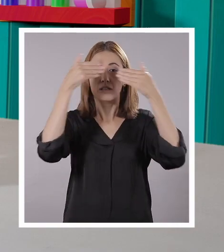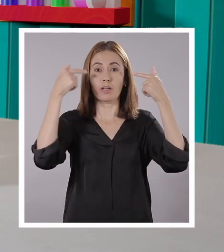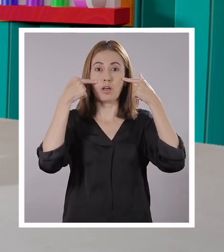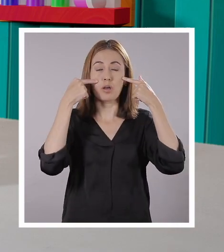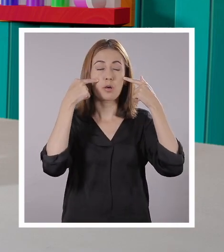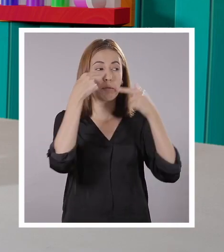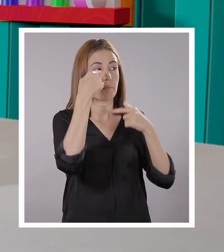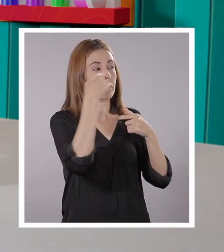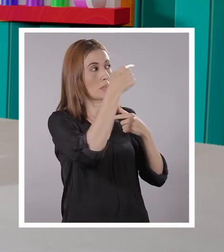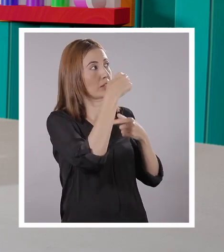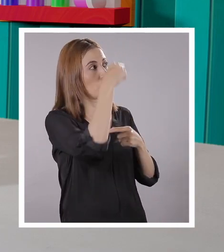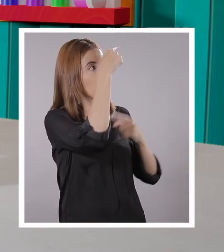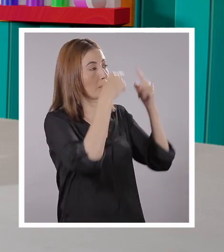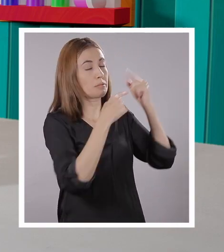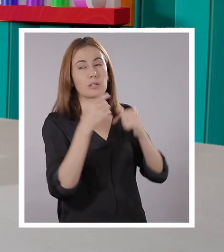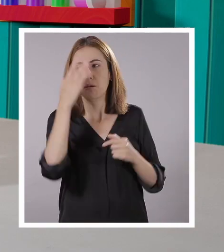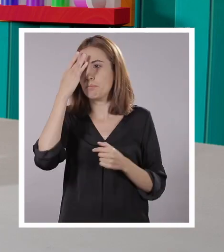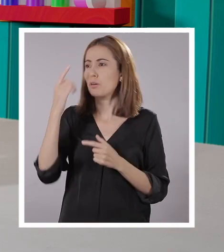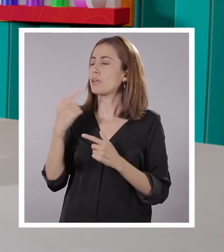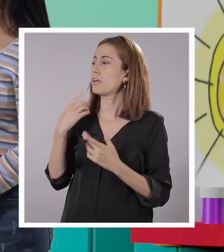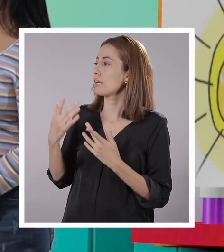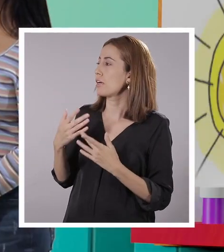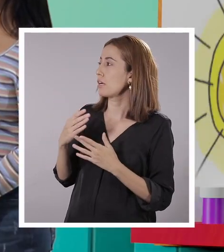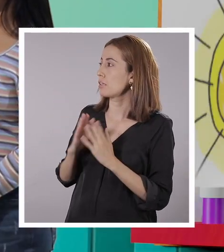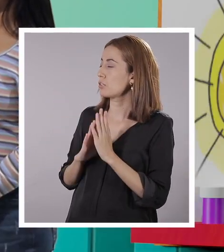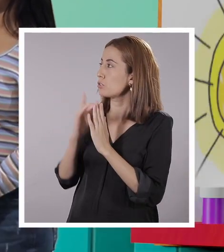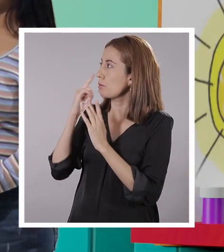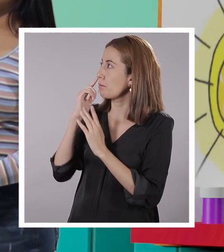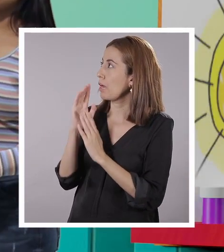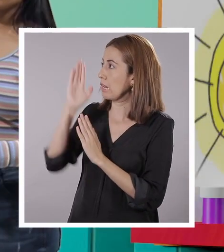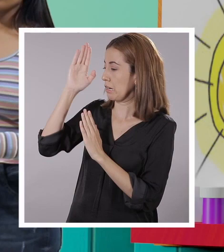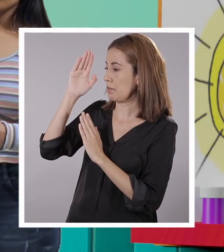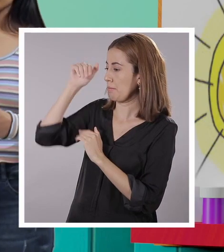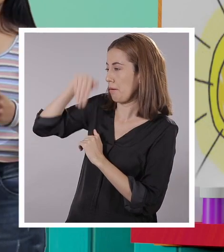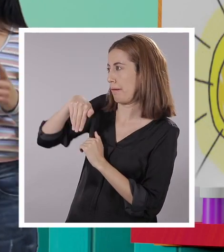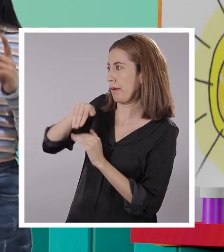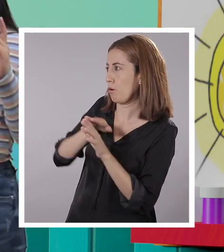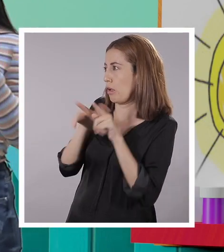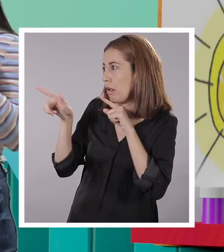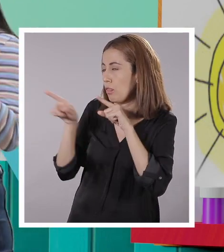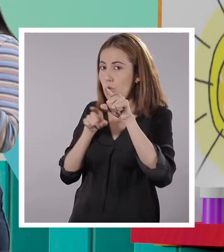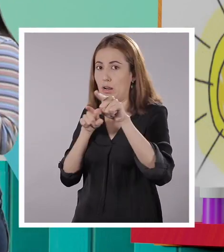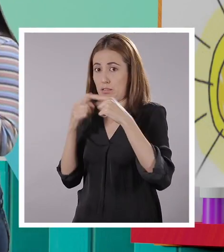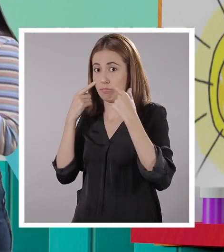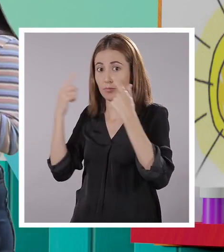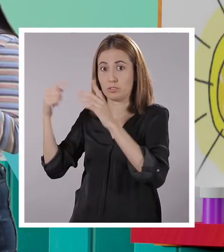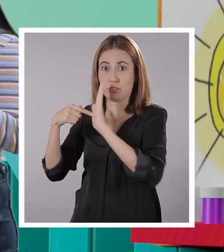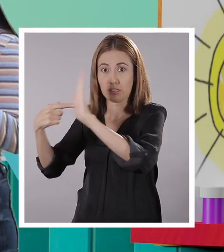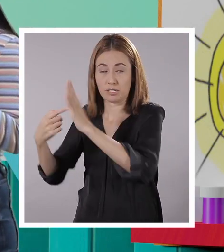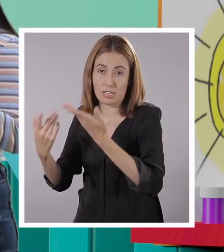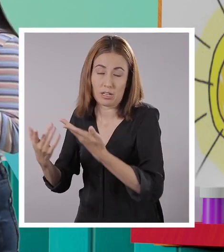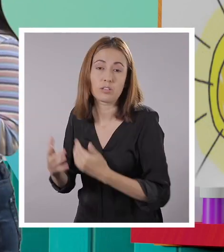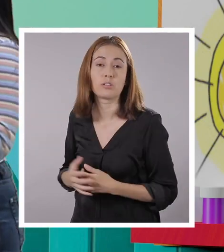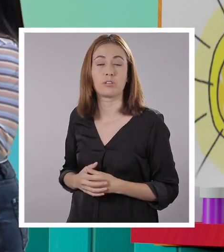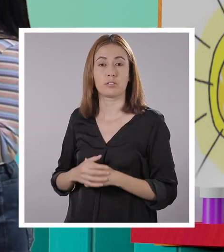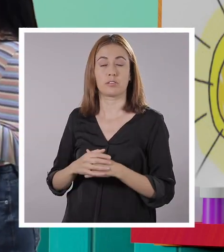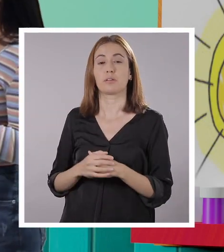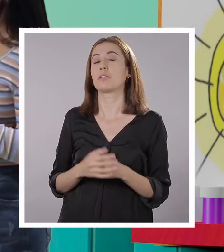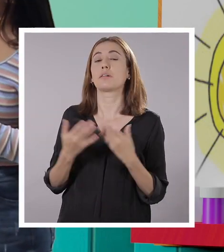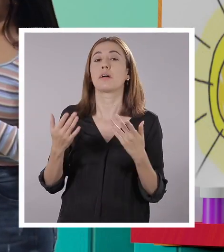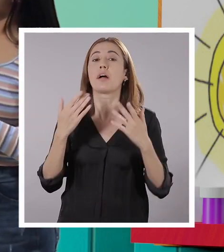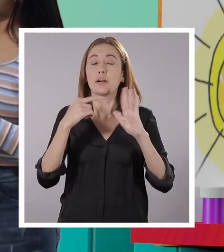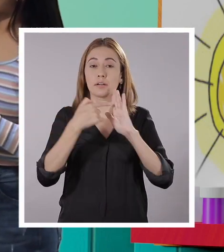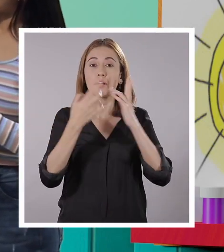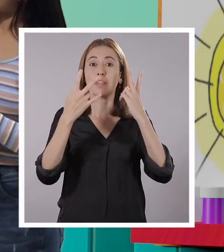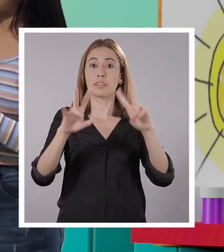de arriba es un patrón de dirección. ¿Por qué crees que es un patrón de dirección? Porque nos va marcando hacia dónde vamos. Uh-huh. Nos está marcando